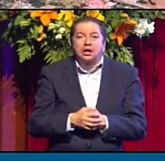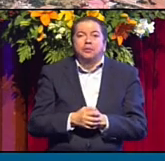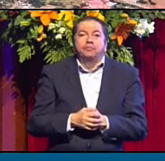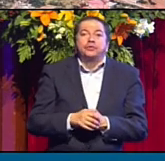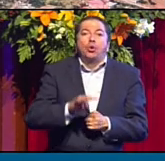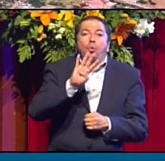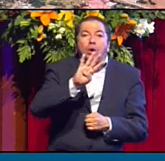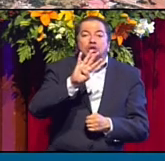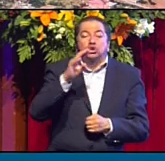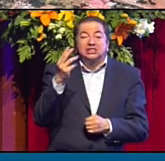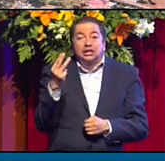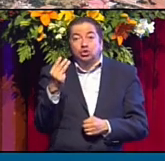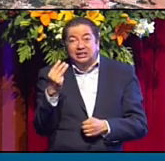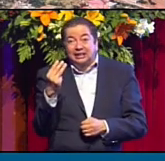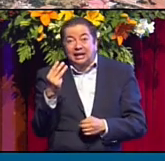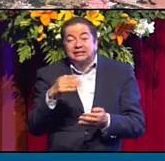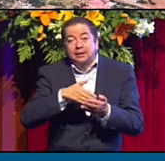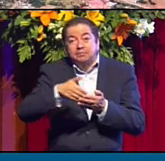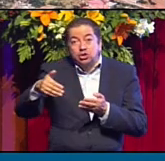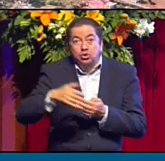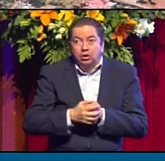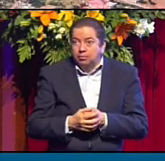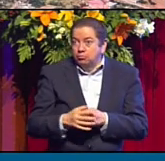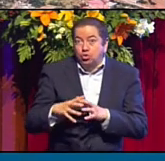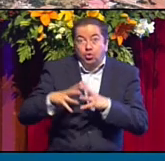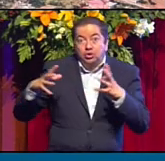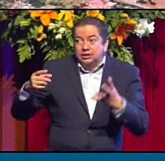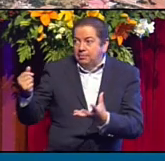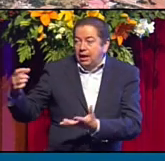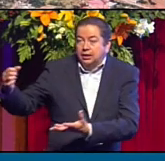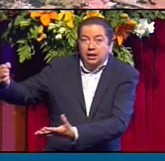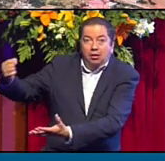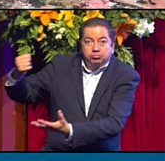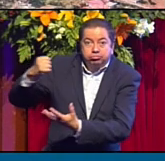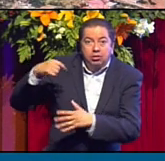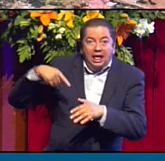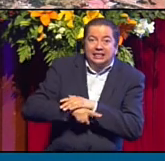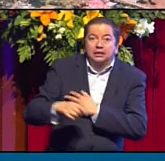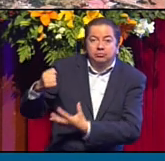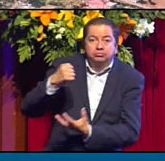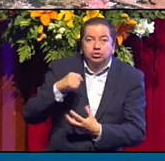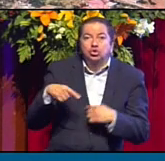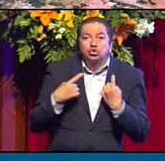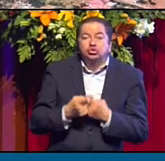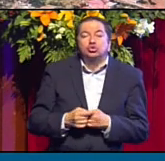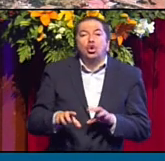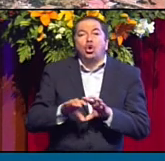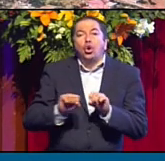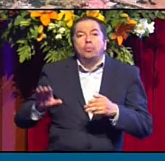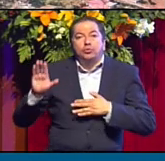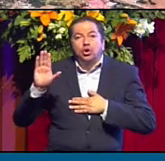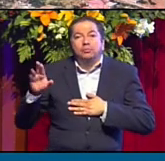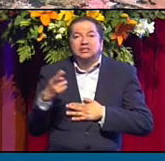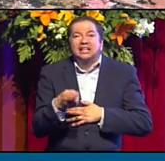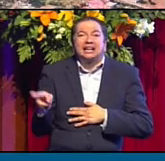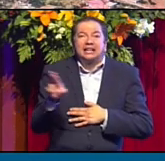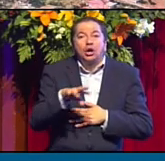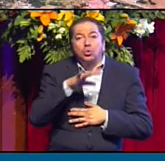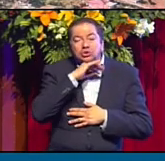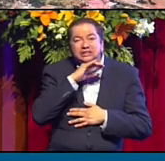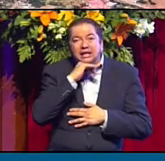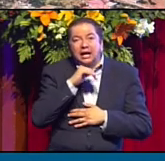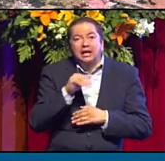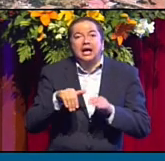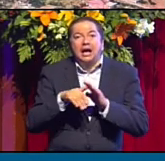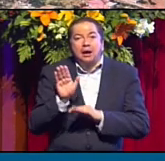ingreso de 413 millones de pesos. Una gran cantidad de recursos, los que nosotros tenemos un compromiso de reutilizar en su mayor